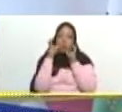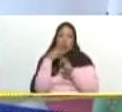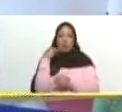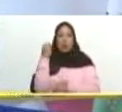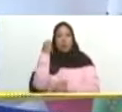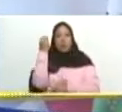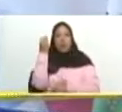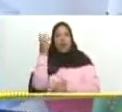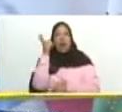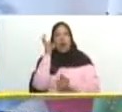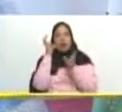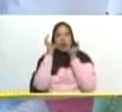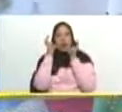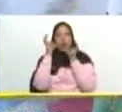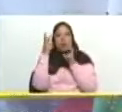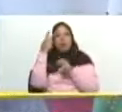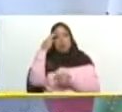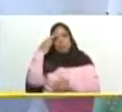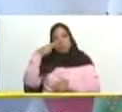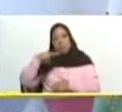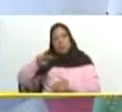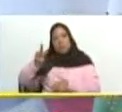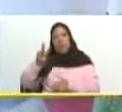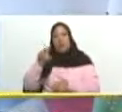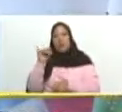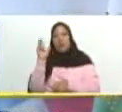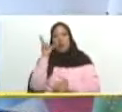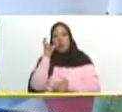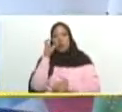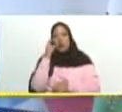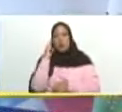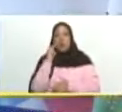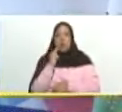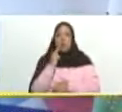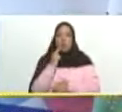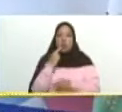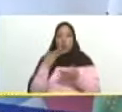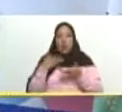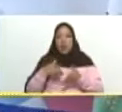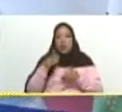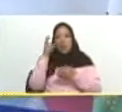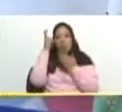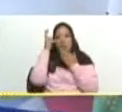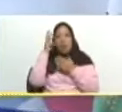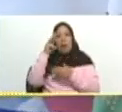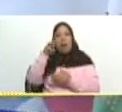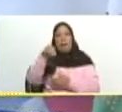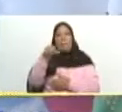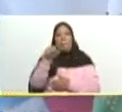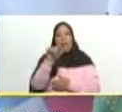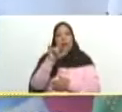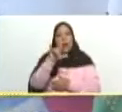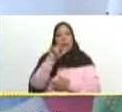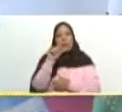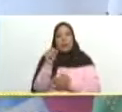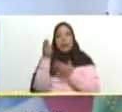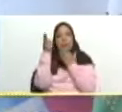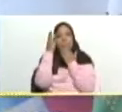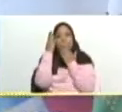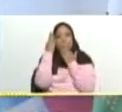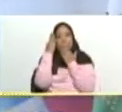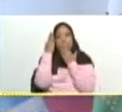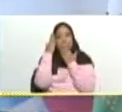México, aquí en este territorio maya, en la nación maya, escuchar a Bolívar citado por